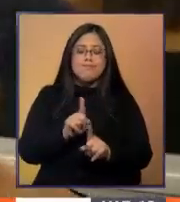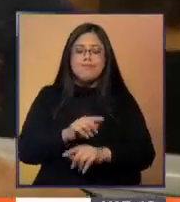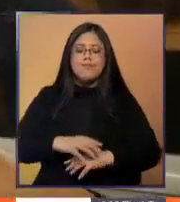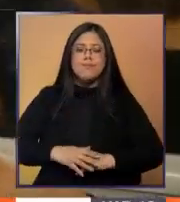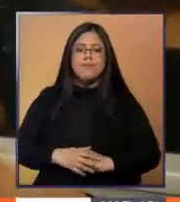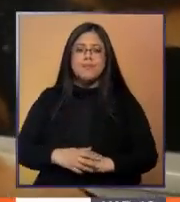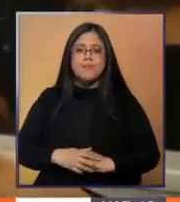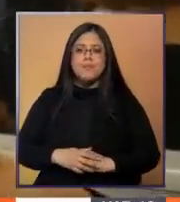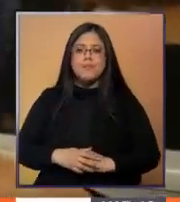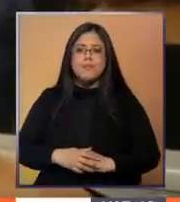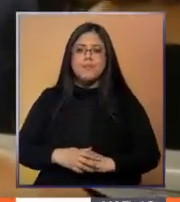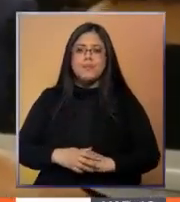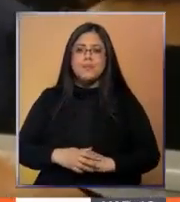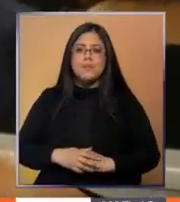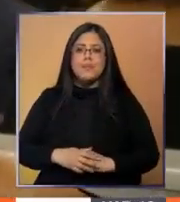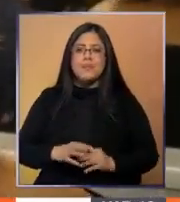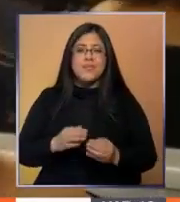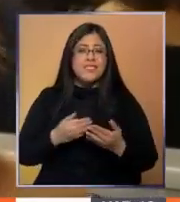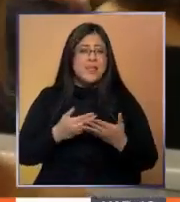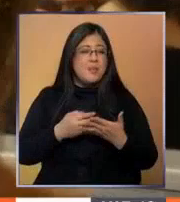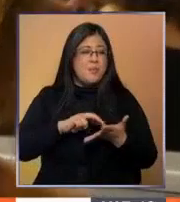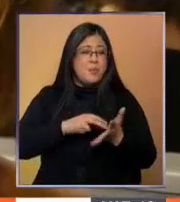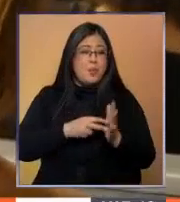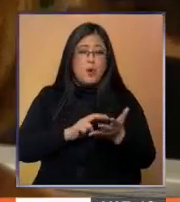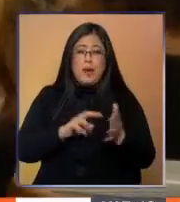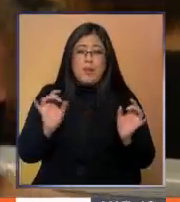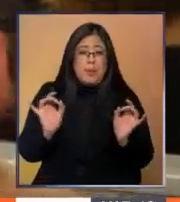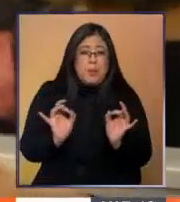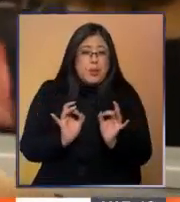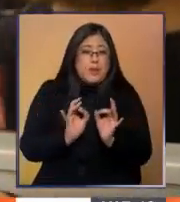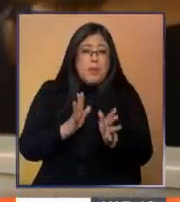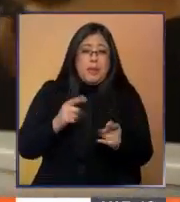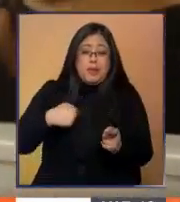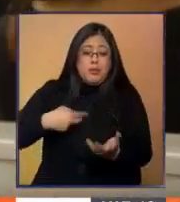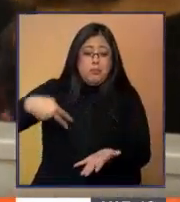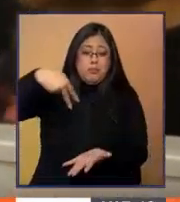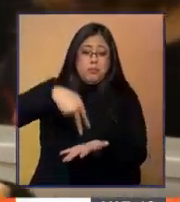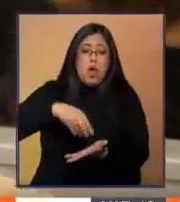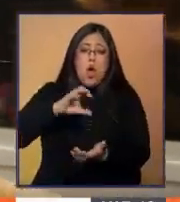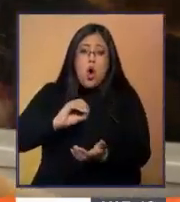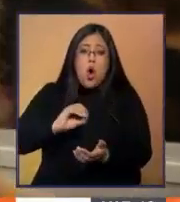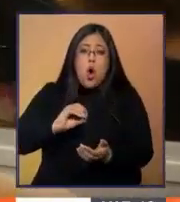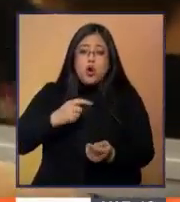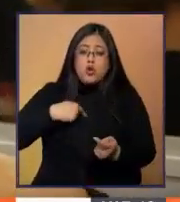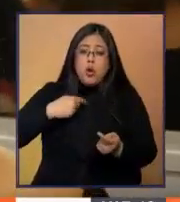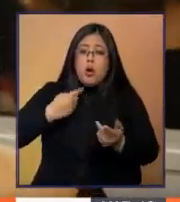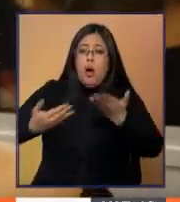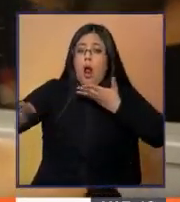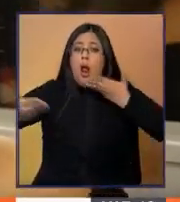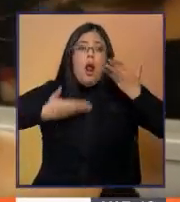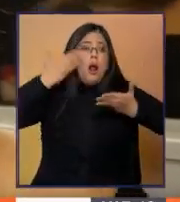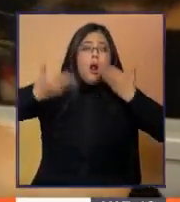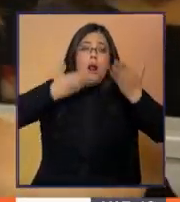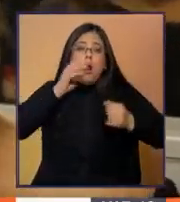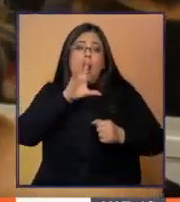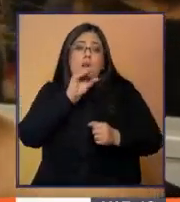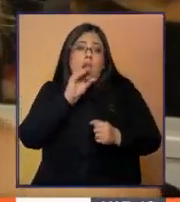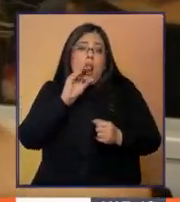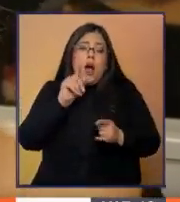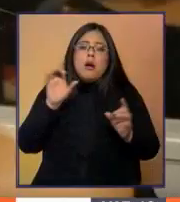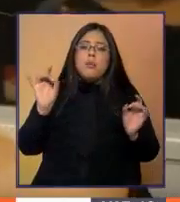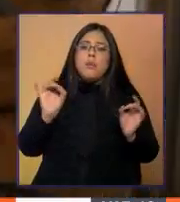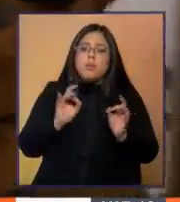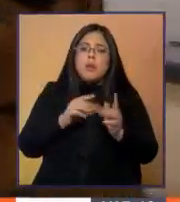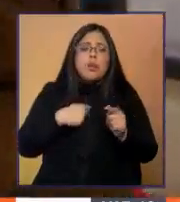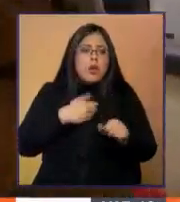fracaso. Cualquier inconveniente con respecto al volumen o con mi presencia, así como porque están en todo su derecho, chiquillo, yo sé que lo que estoy haciendo es ilegal. Dígame,